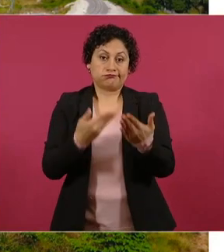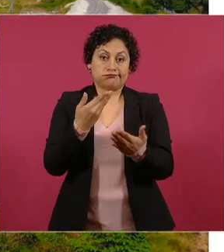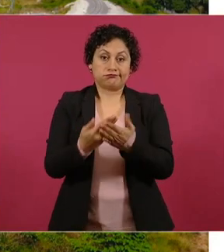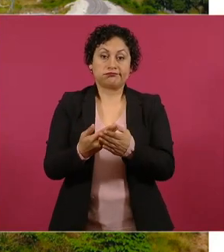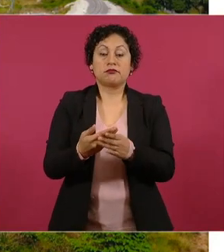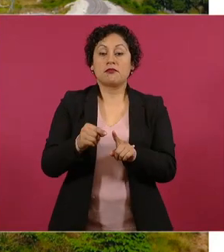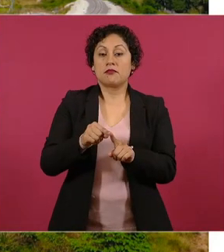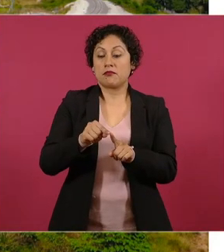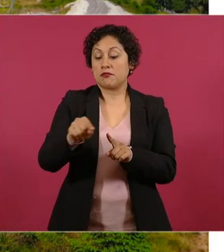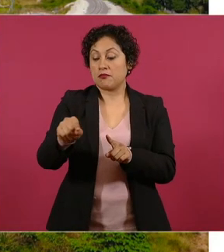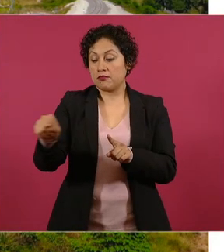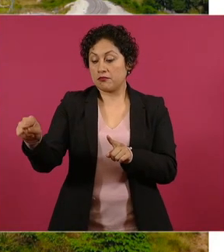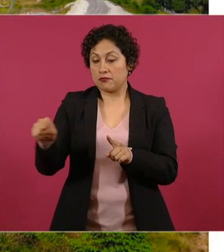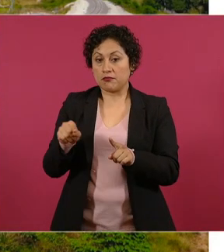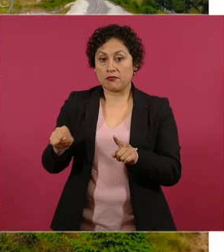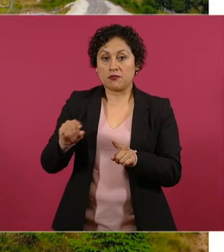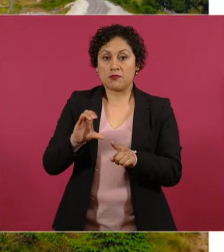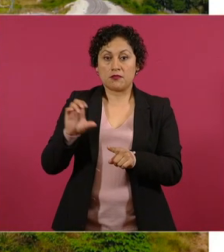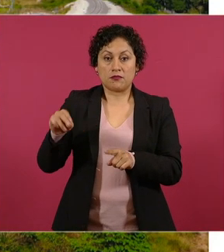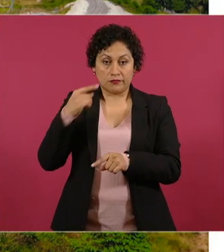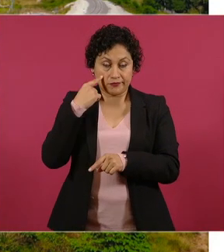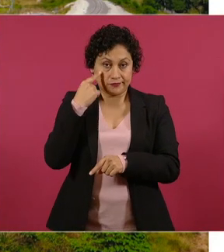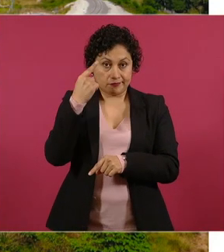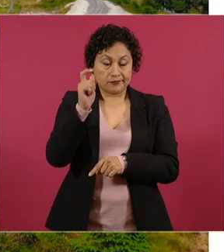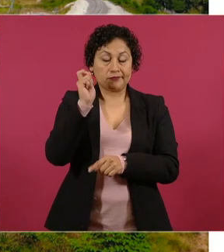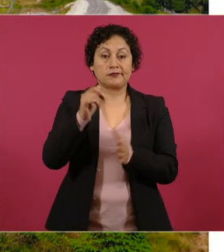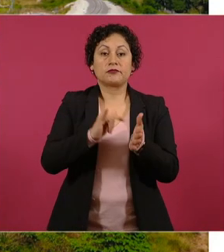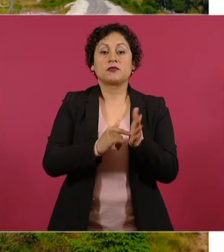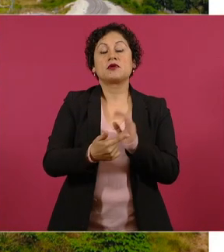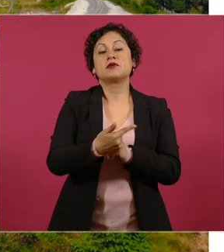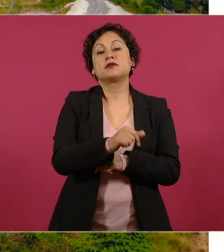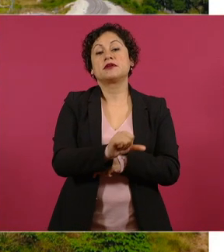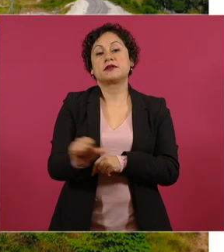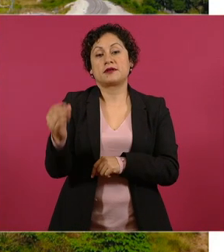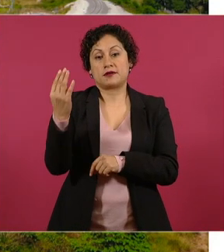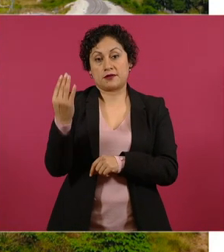Cancún-Palenque y Palenque-Cancún, en horarios de 7 y 9 de la